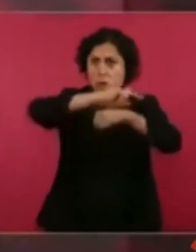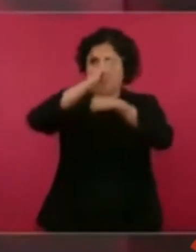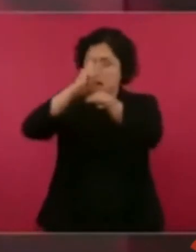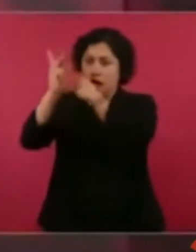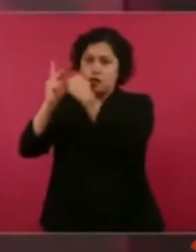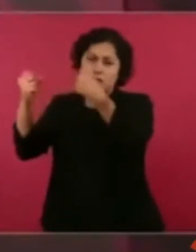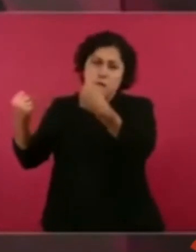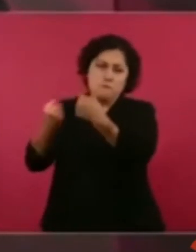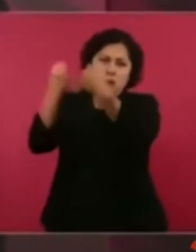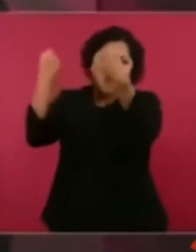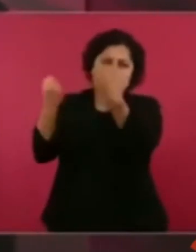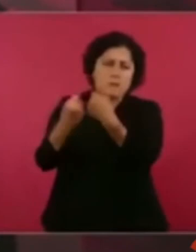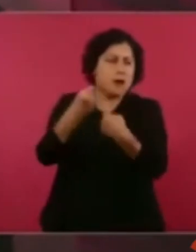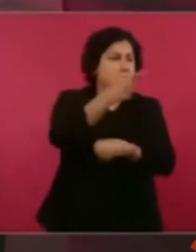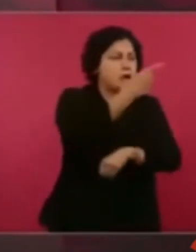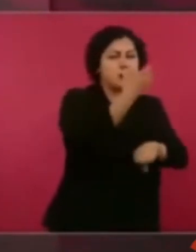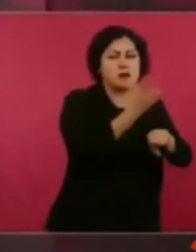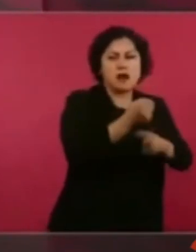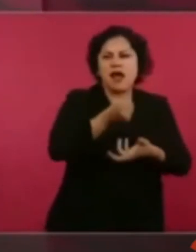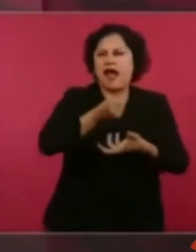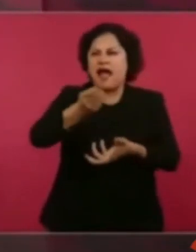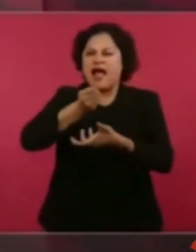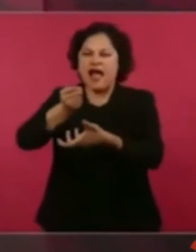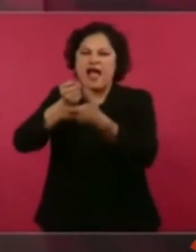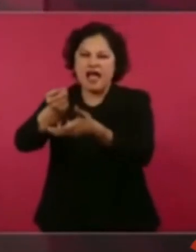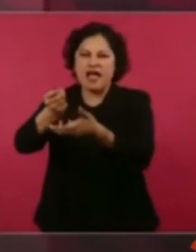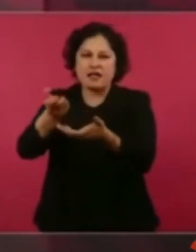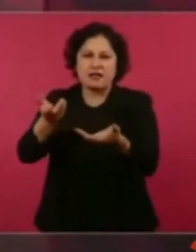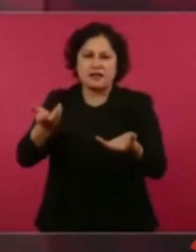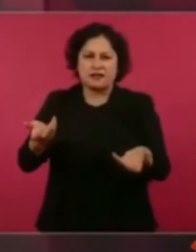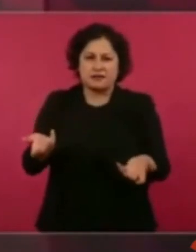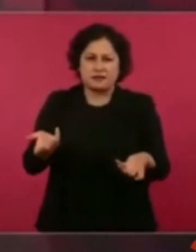Pero nosotros no nos metemos en eso.